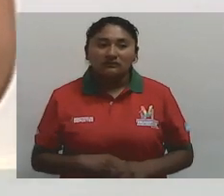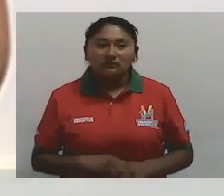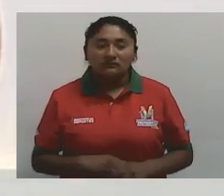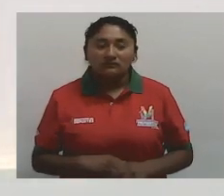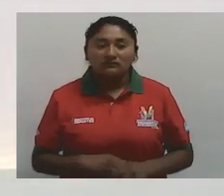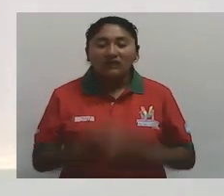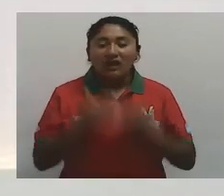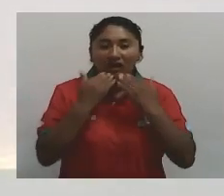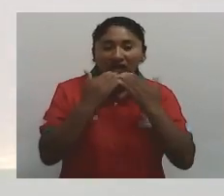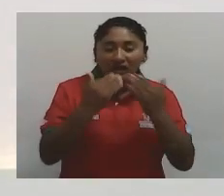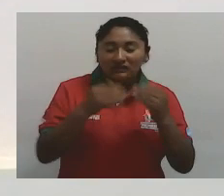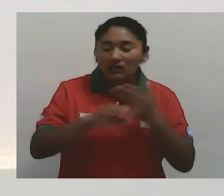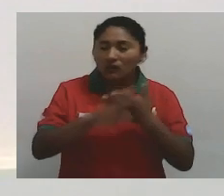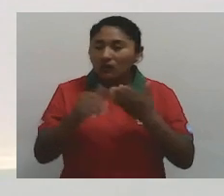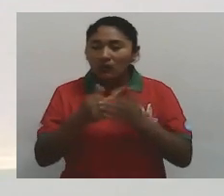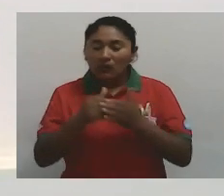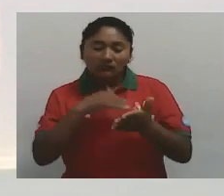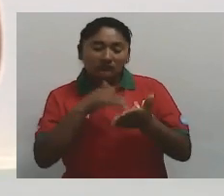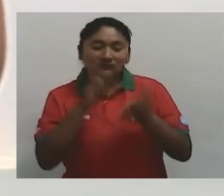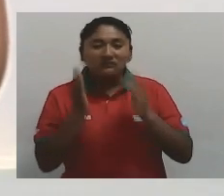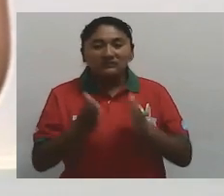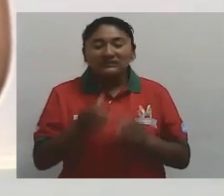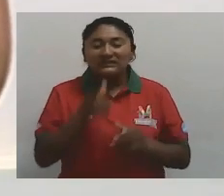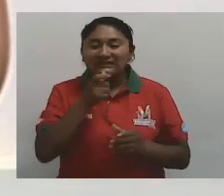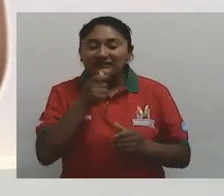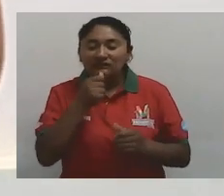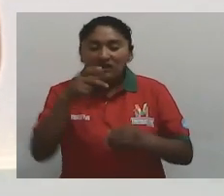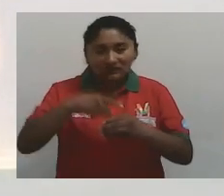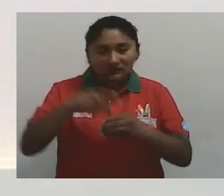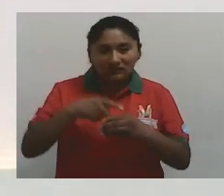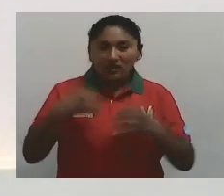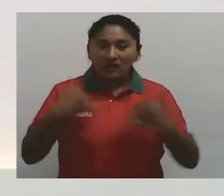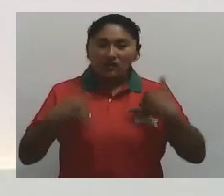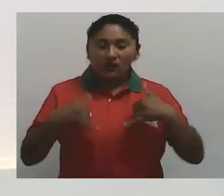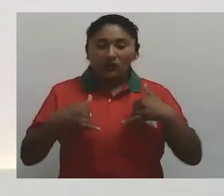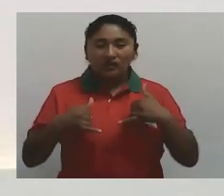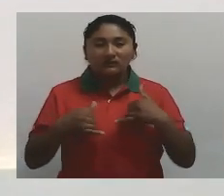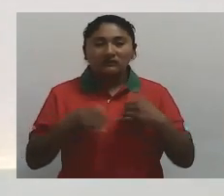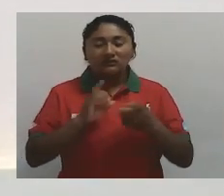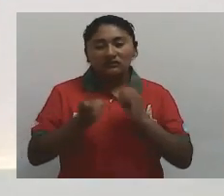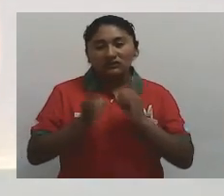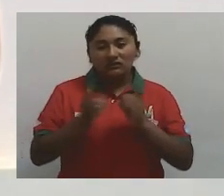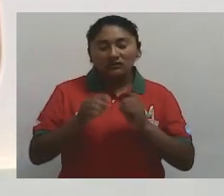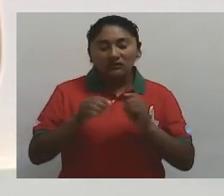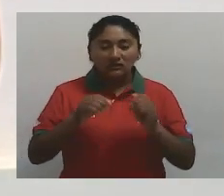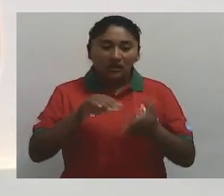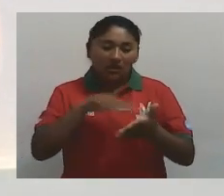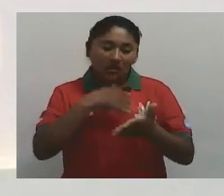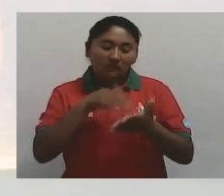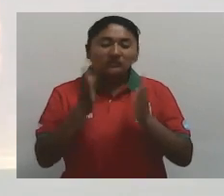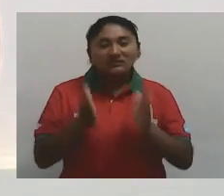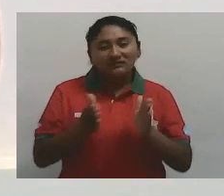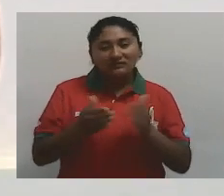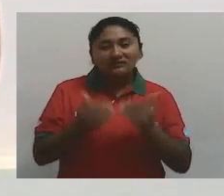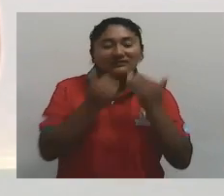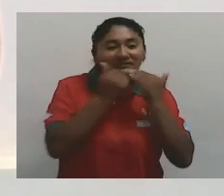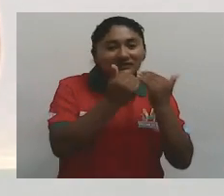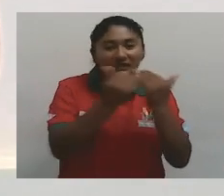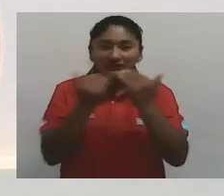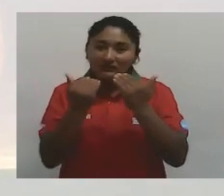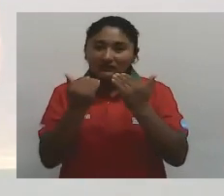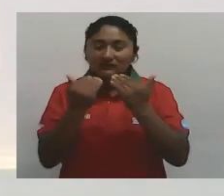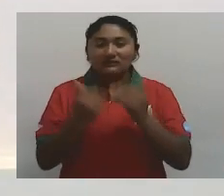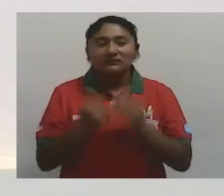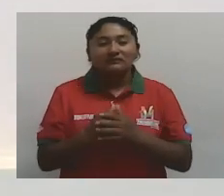quienes son los que participan en los Juegos Estudiantiles. Agradecerles y darles la